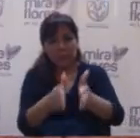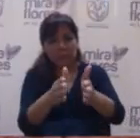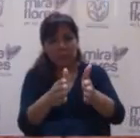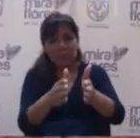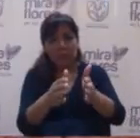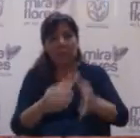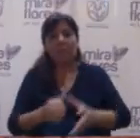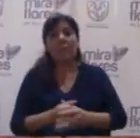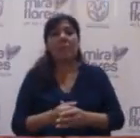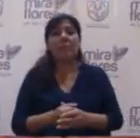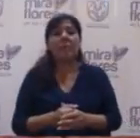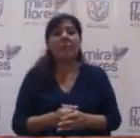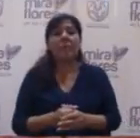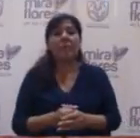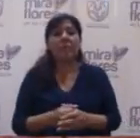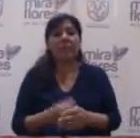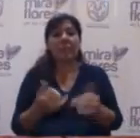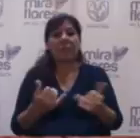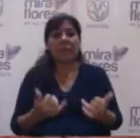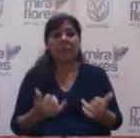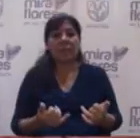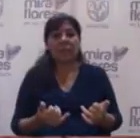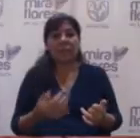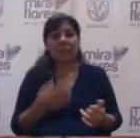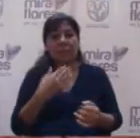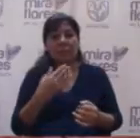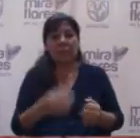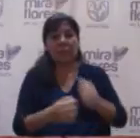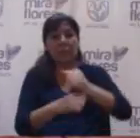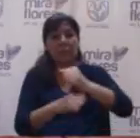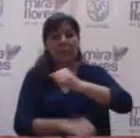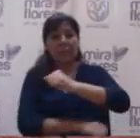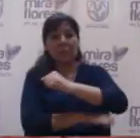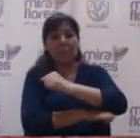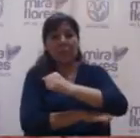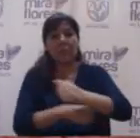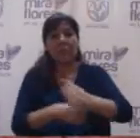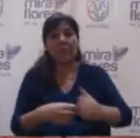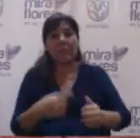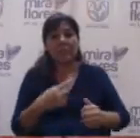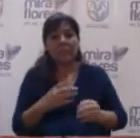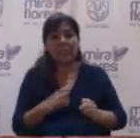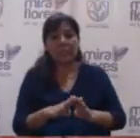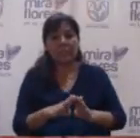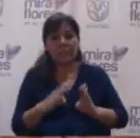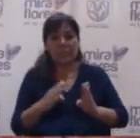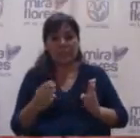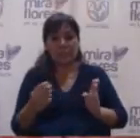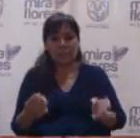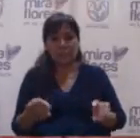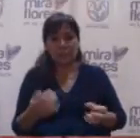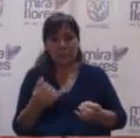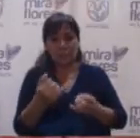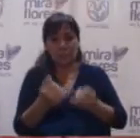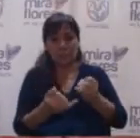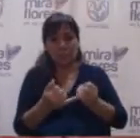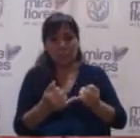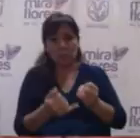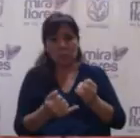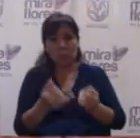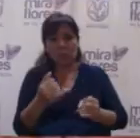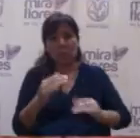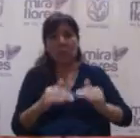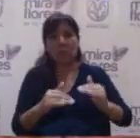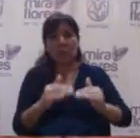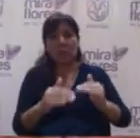importancia, y tenemos hoy en día que el puente está abierto con las últimas obras que se están realizando desde